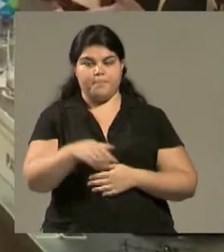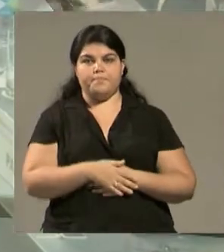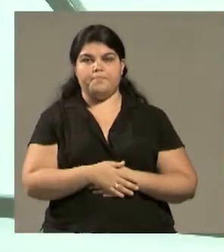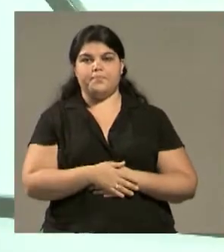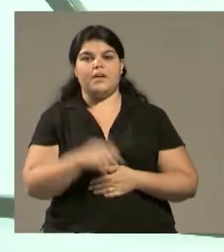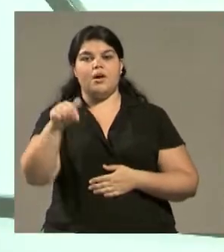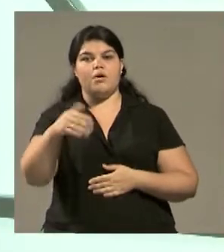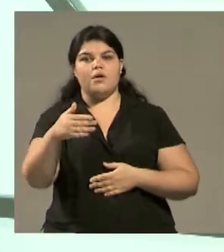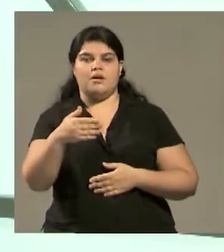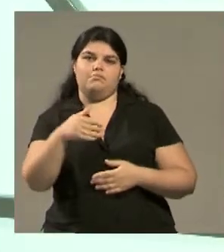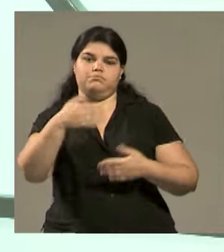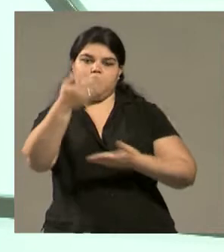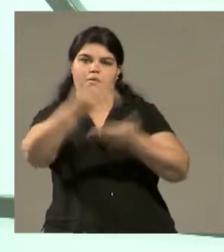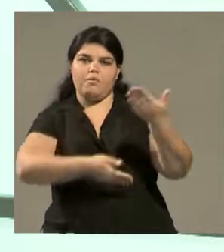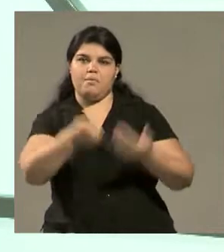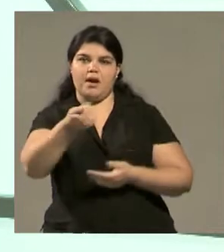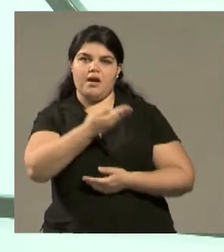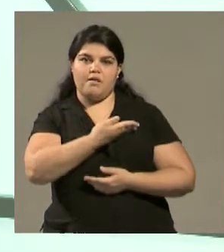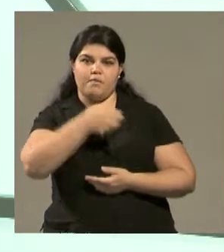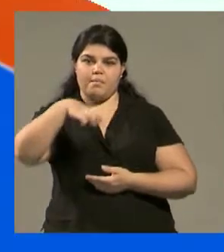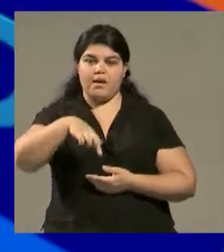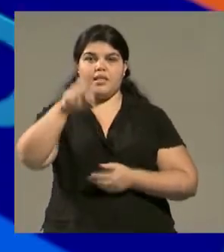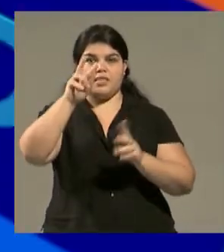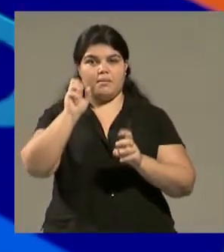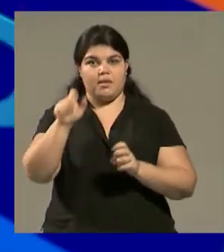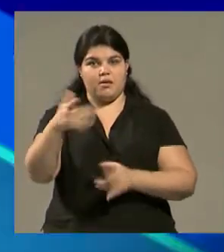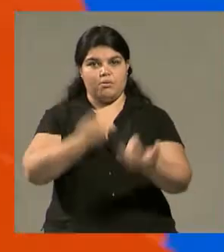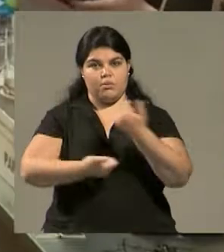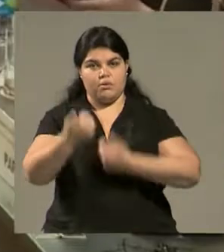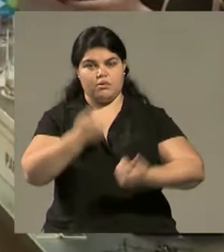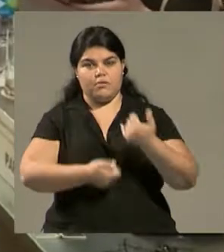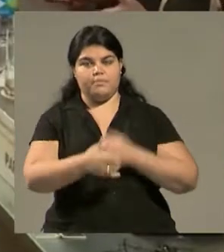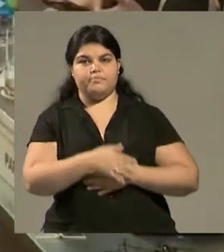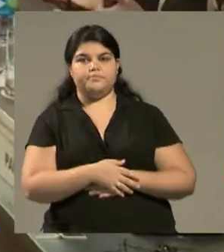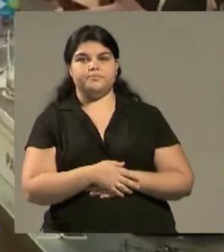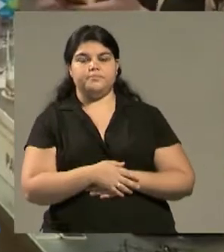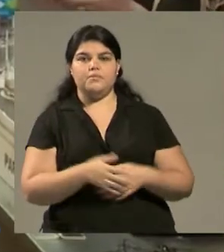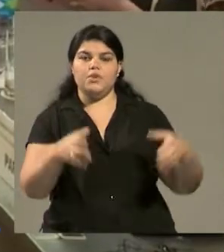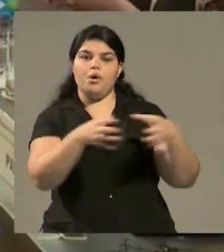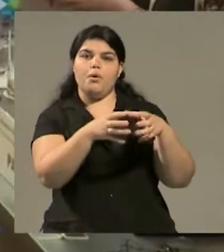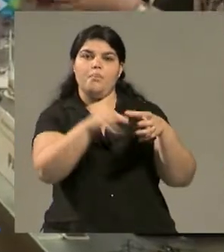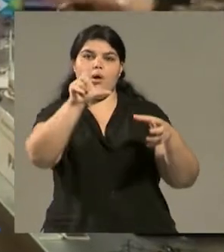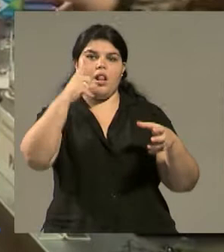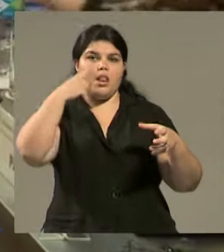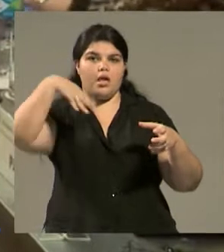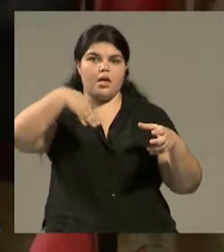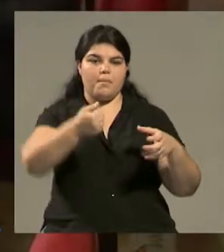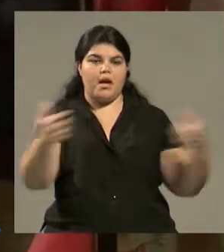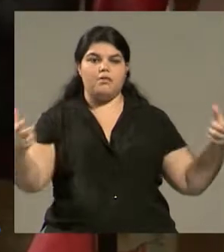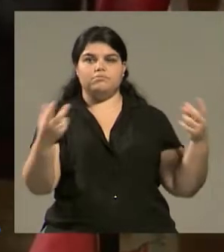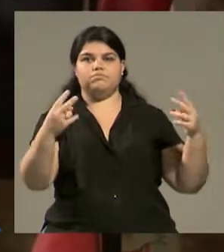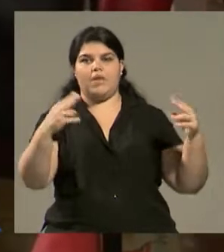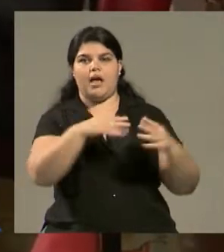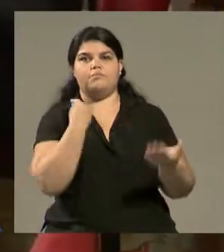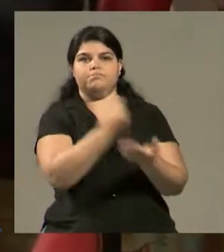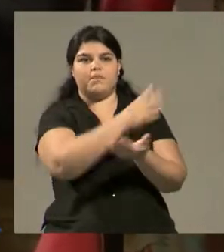informe de la agencia AFP al respecto de esta situación. El Grupo de Lima celebró el martes una reunión de cancilleres en la que rechazó